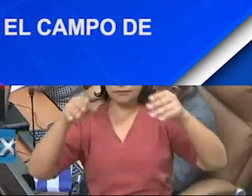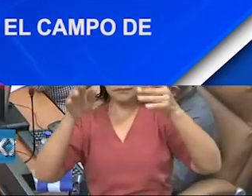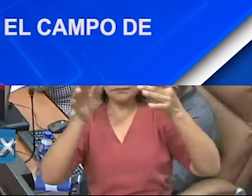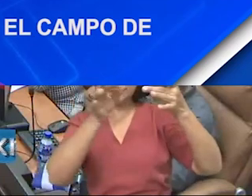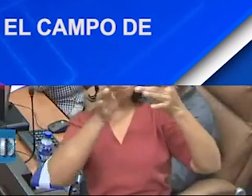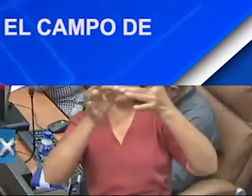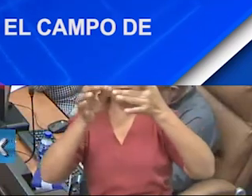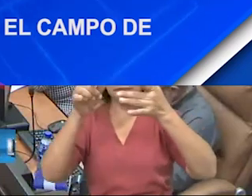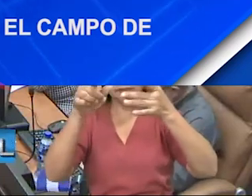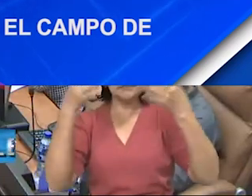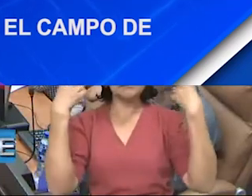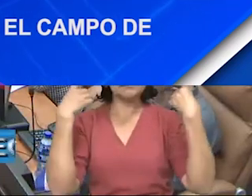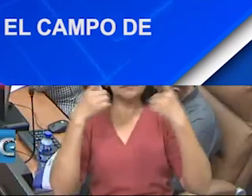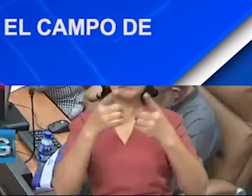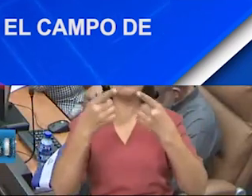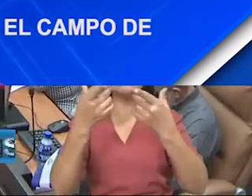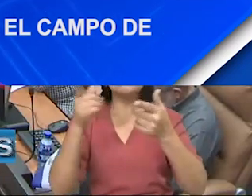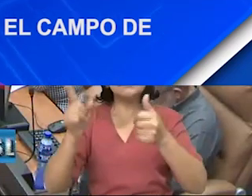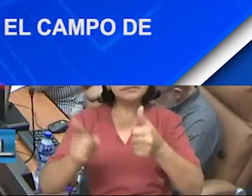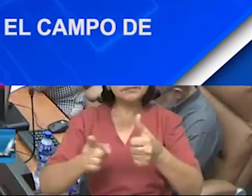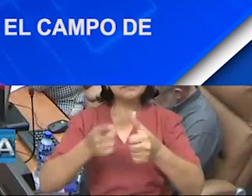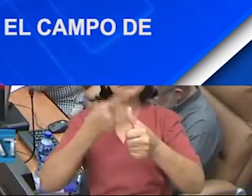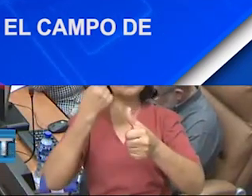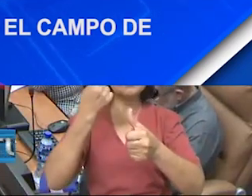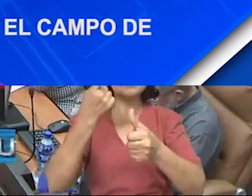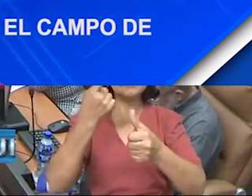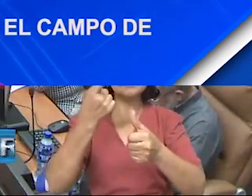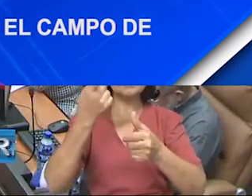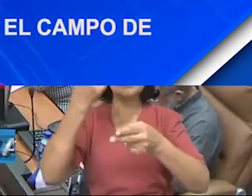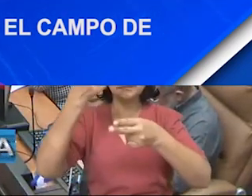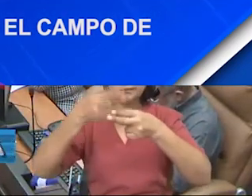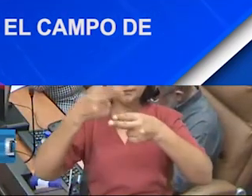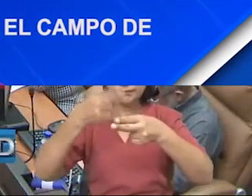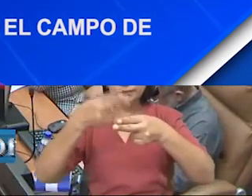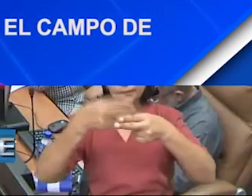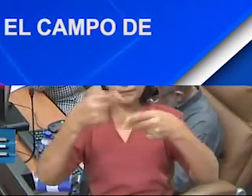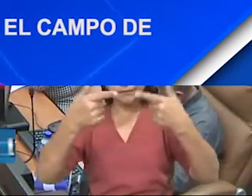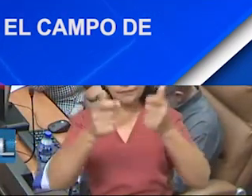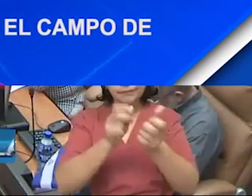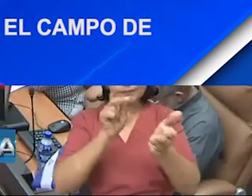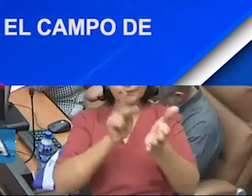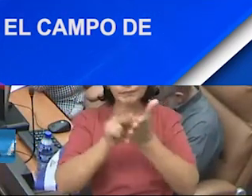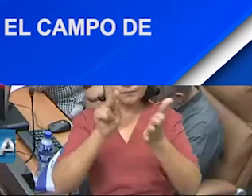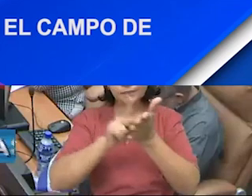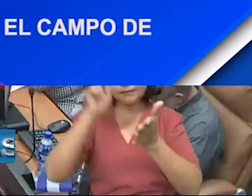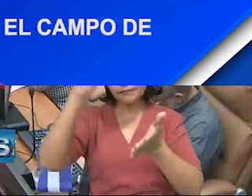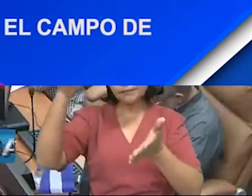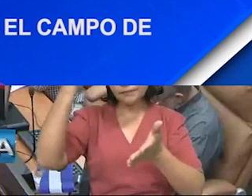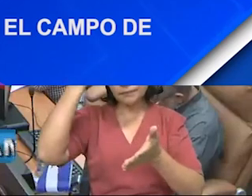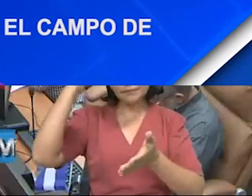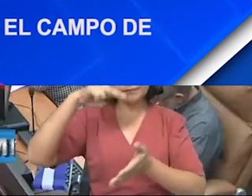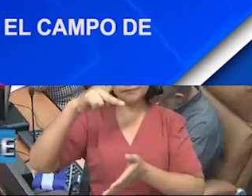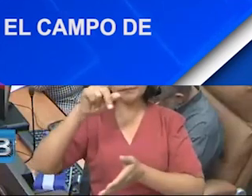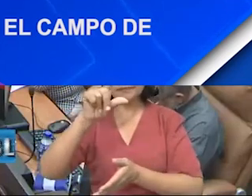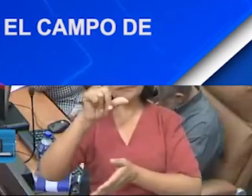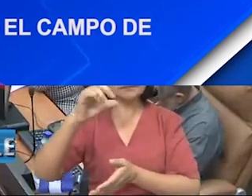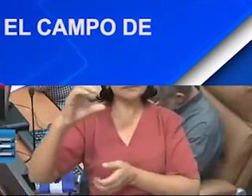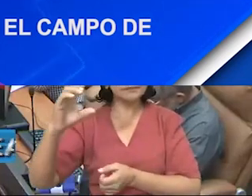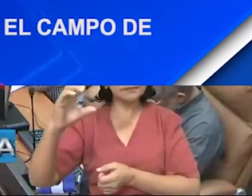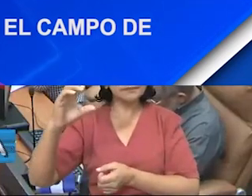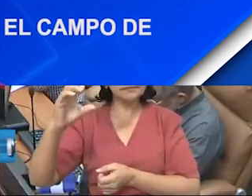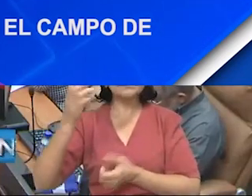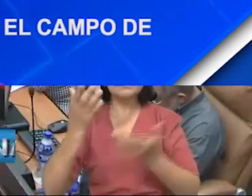Comisión de Educación, Cultura y Deportes la iniciativa de ley del digesto jurídico nicaragüense en materia de